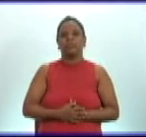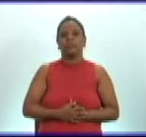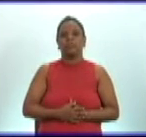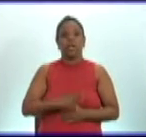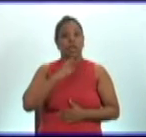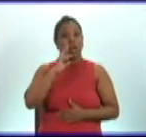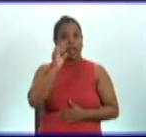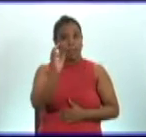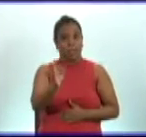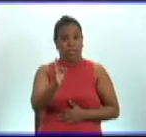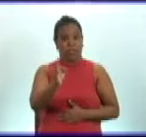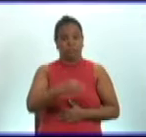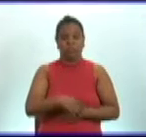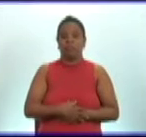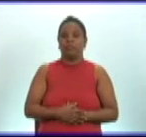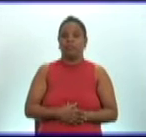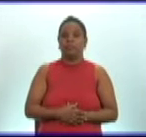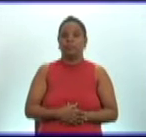¿Respeto?